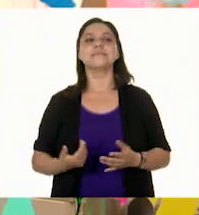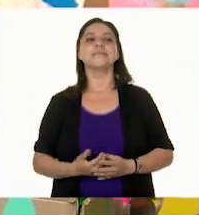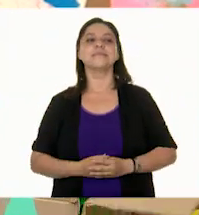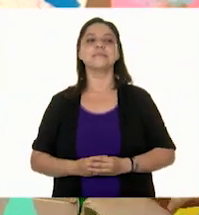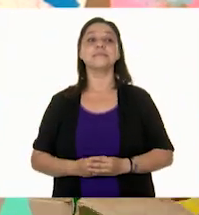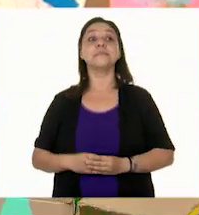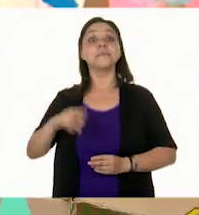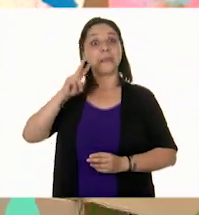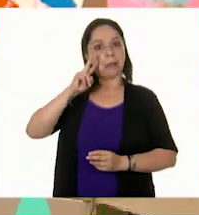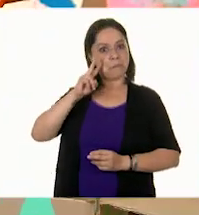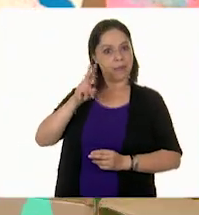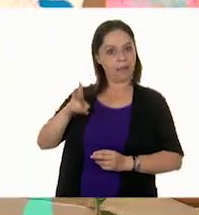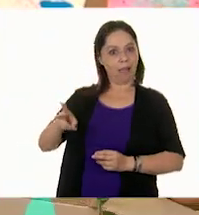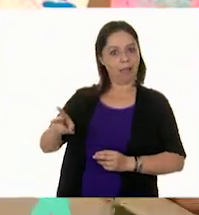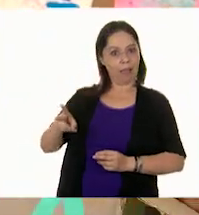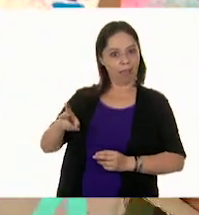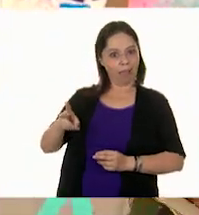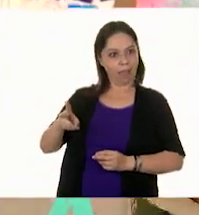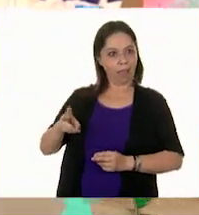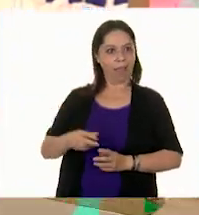¡Mira nomás!